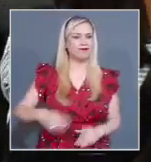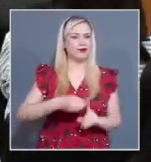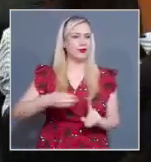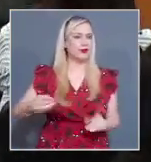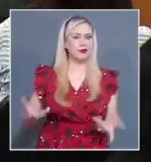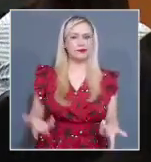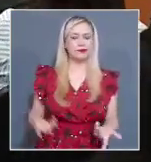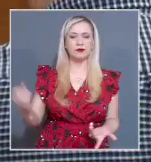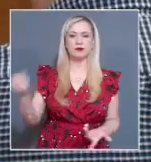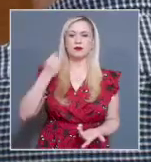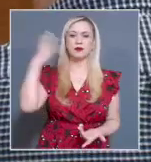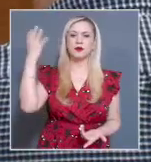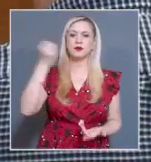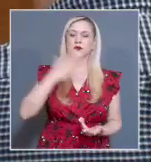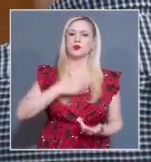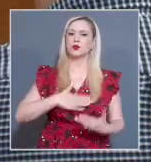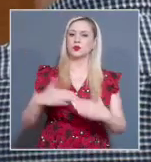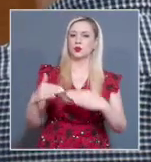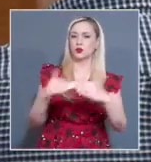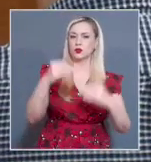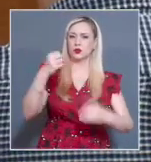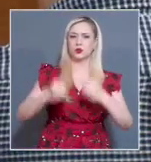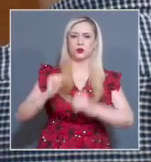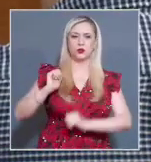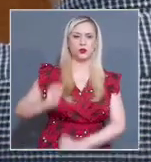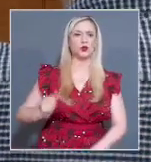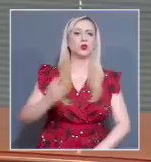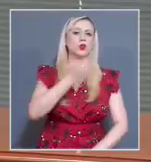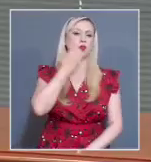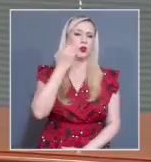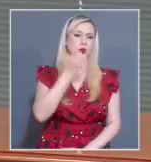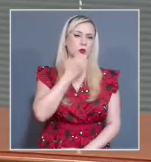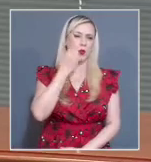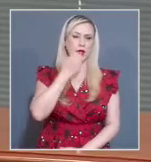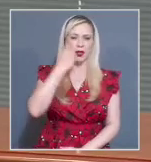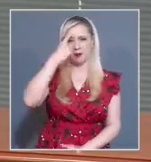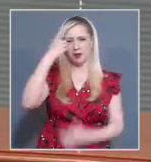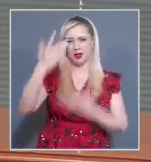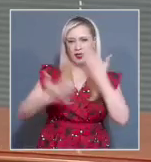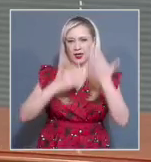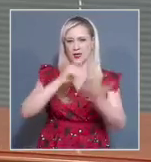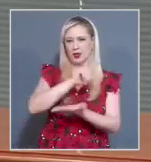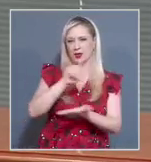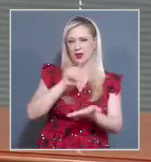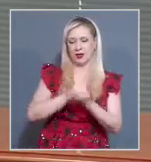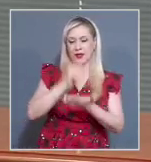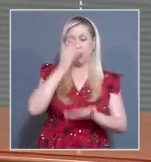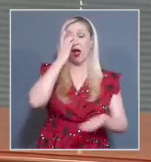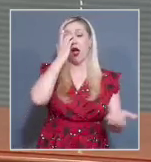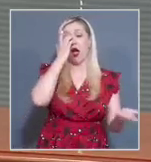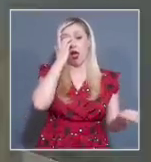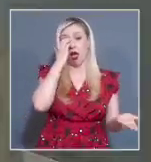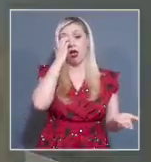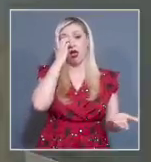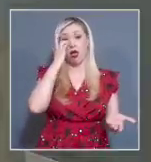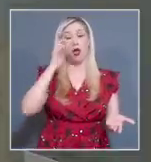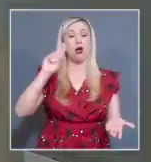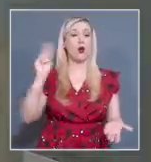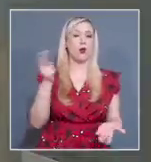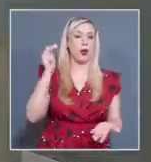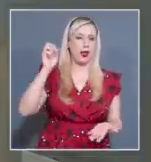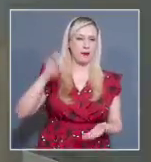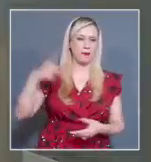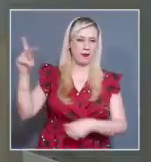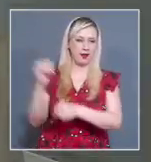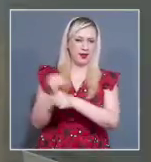Democracia y Poder Judicial en la Escuela Federal de Formación Judicial, el investigador de la UNAM, Pedro Salazar Ugarte, aseguró: quien detenta